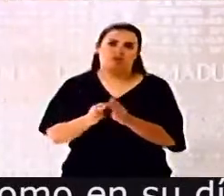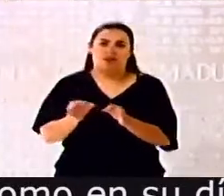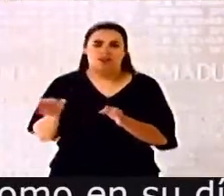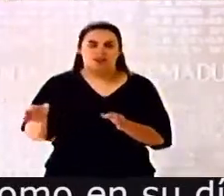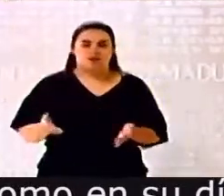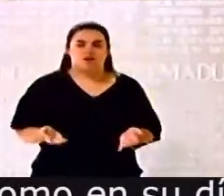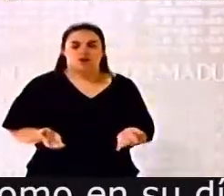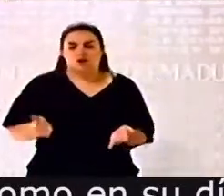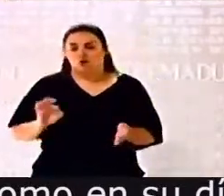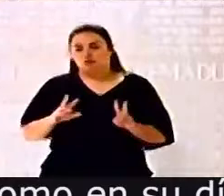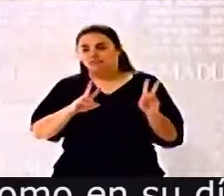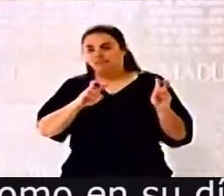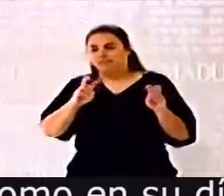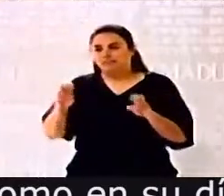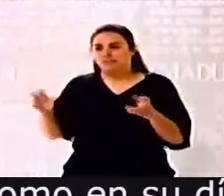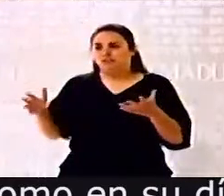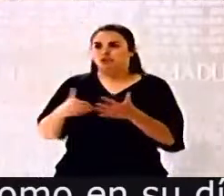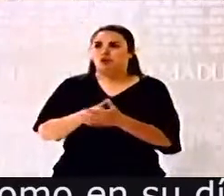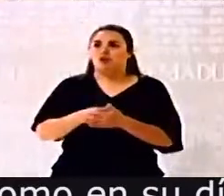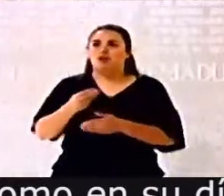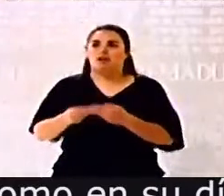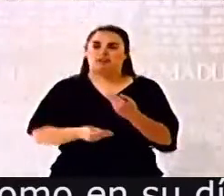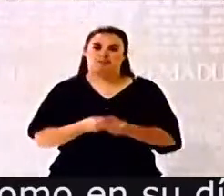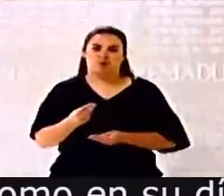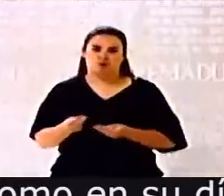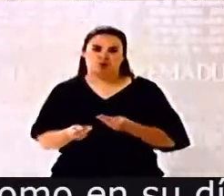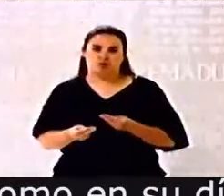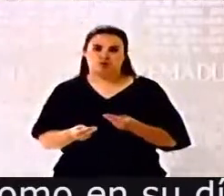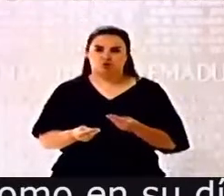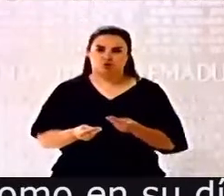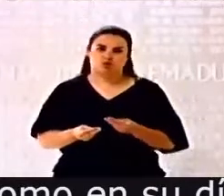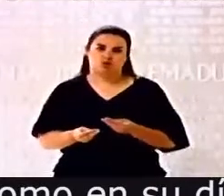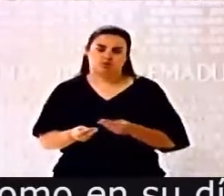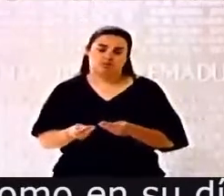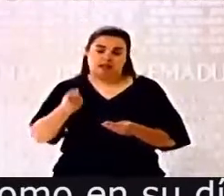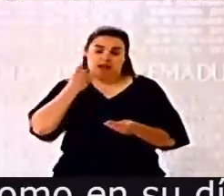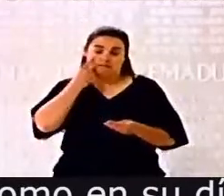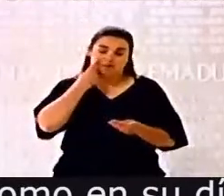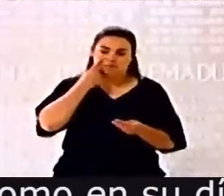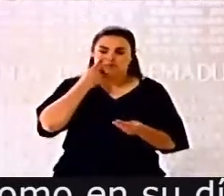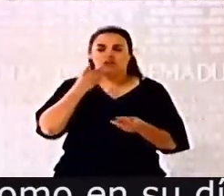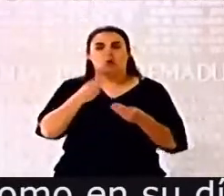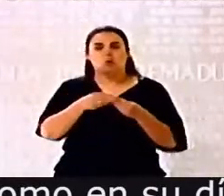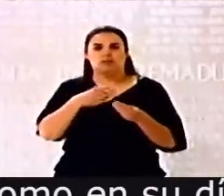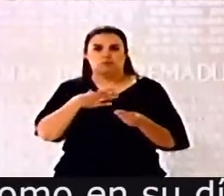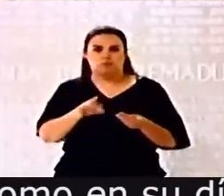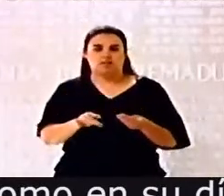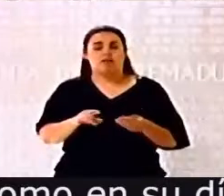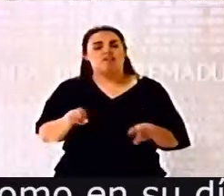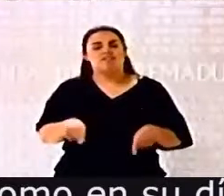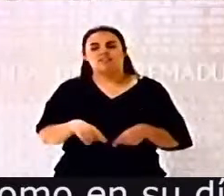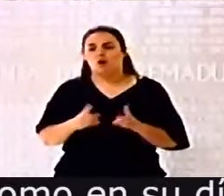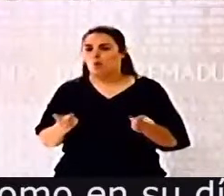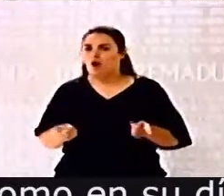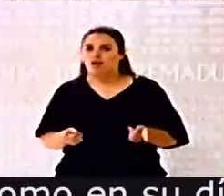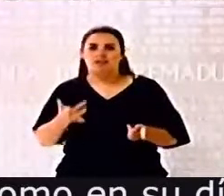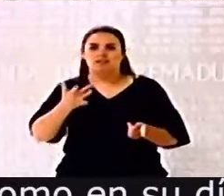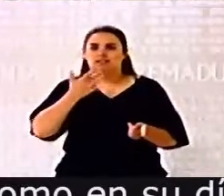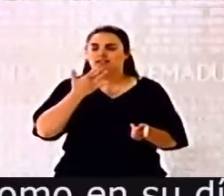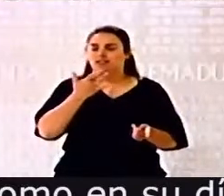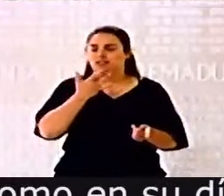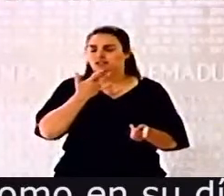cualquier cuestión que tuviésemos encima de la mesa y que pudiésemos utilizar, independientemente de que exista o